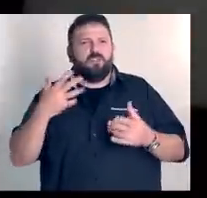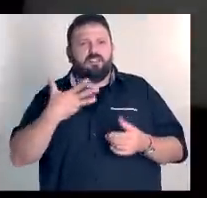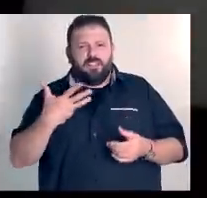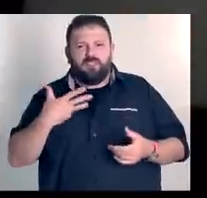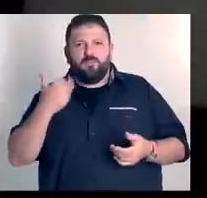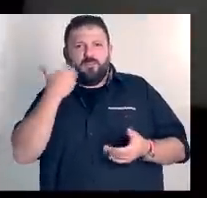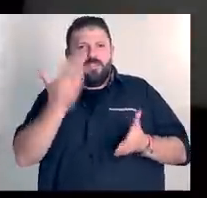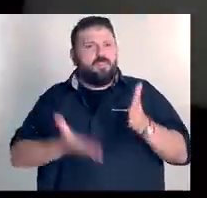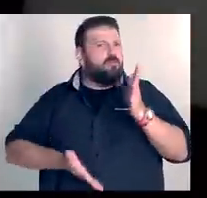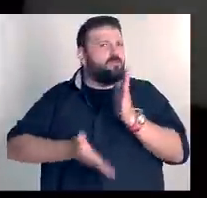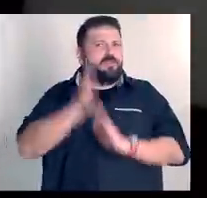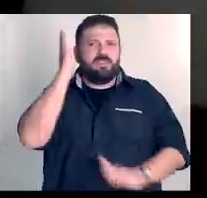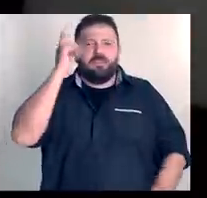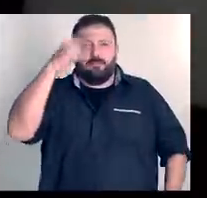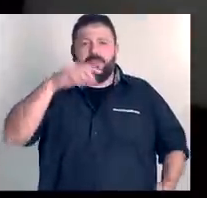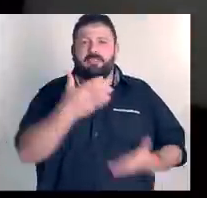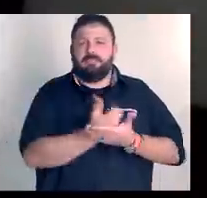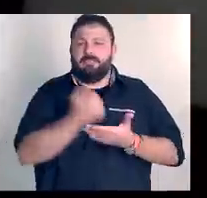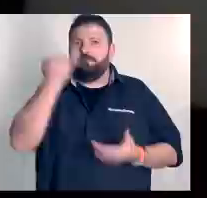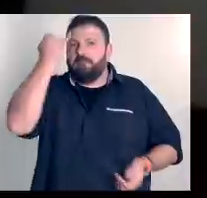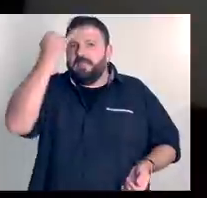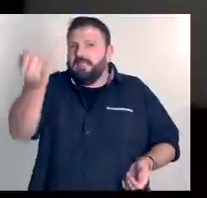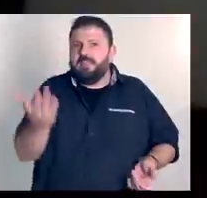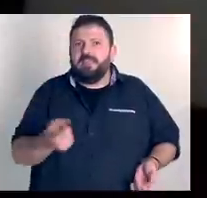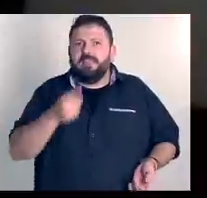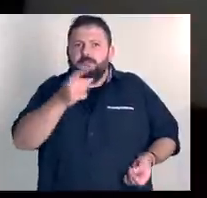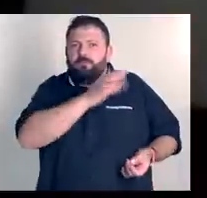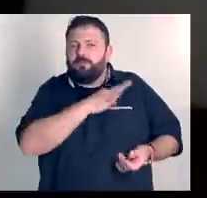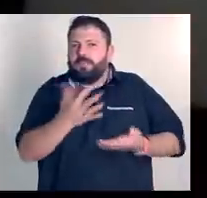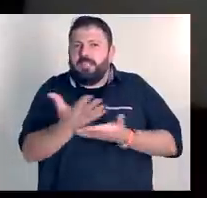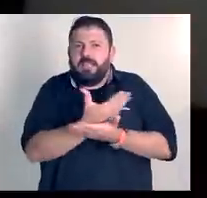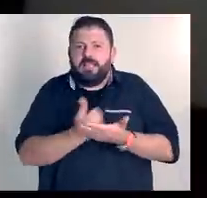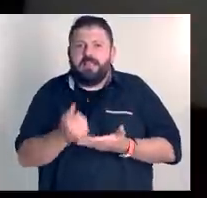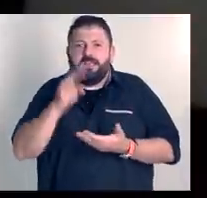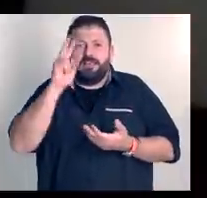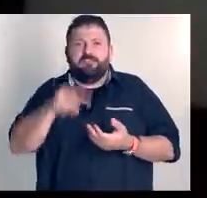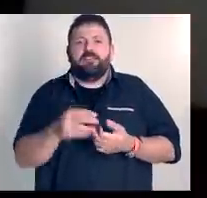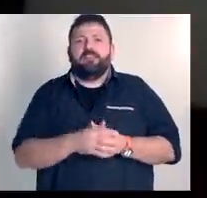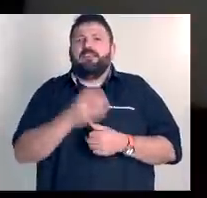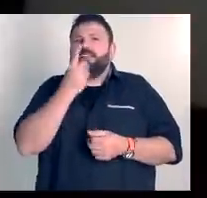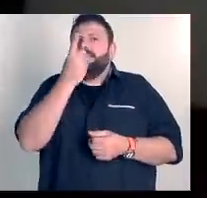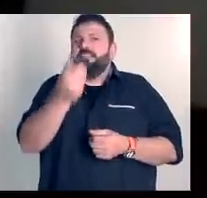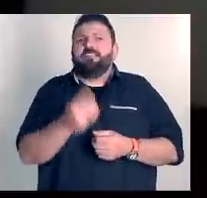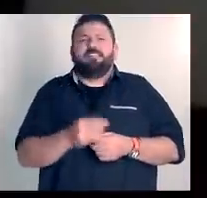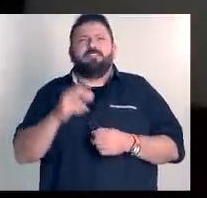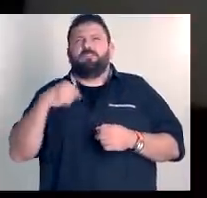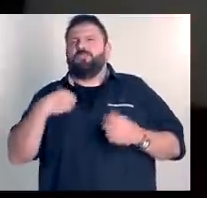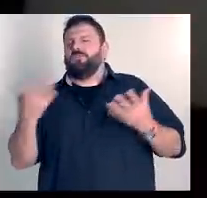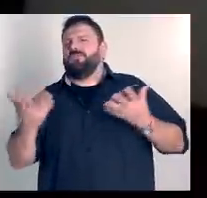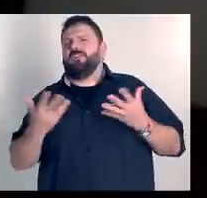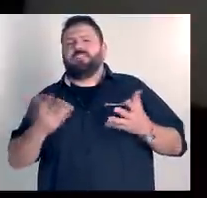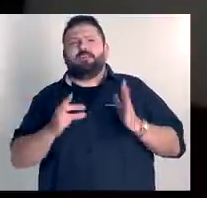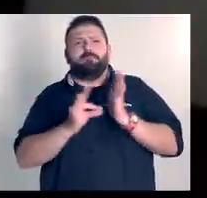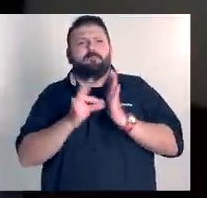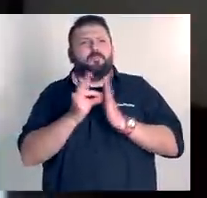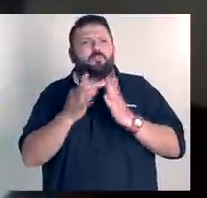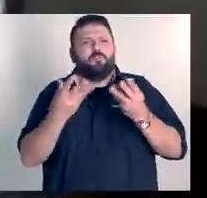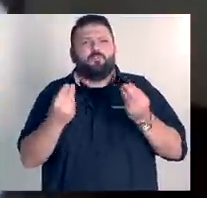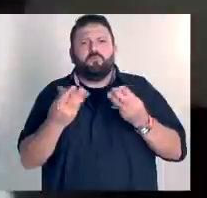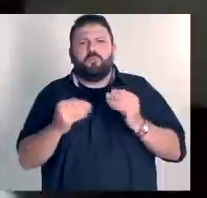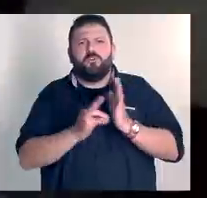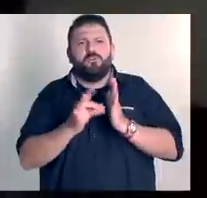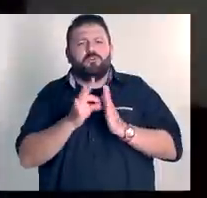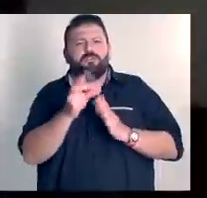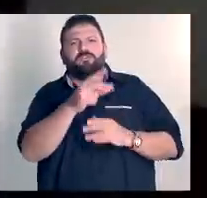si no forma parte de tu orgullo propio ser el mejor en algo, volarte la barda y decir, hice una cantidad de puntos fenomenal. Es